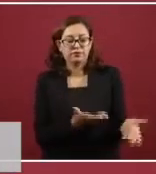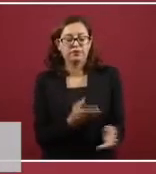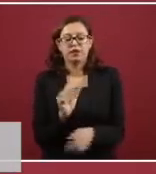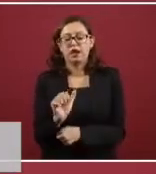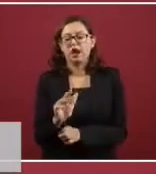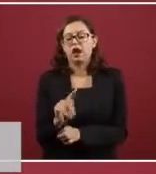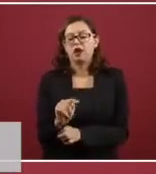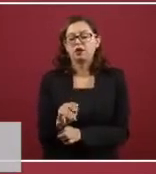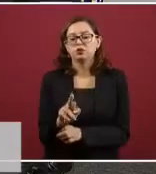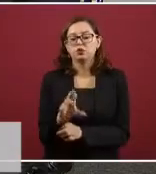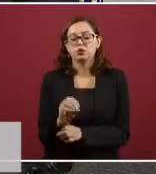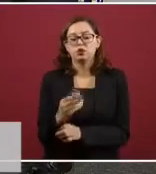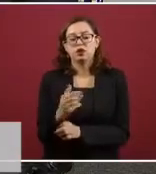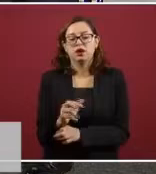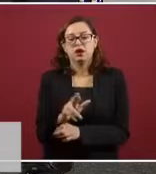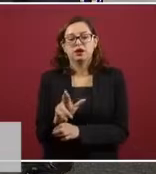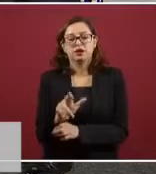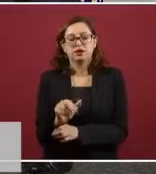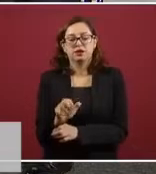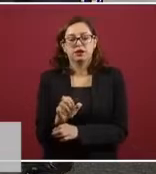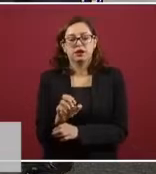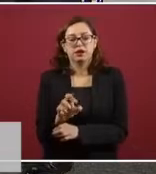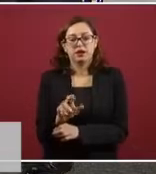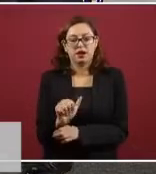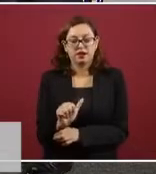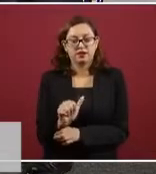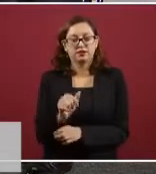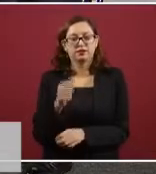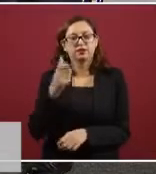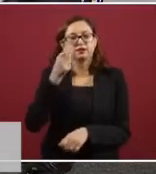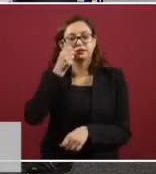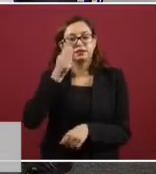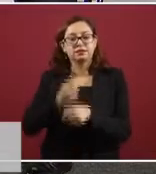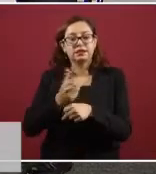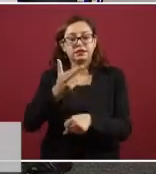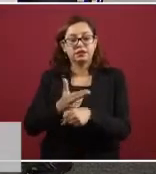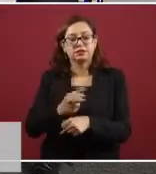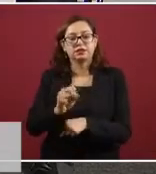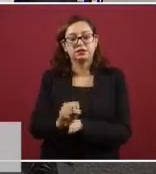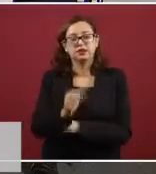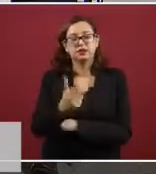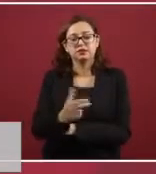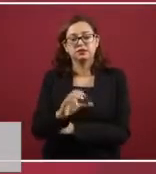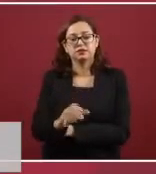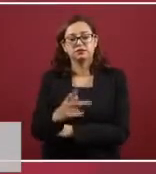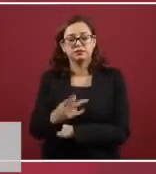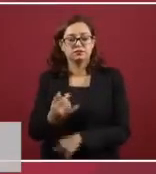y Presupuesto que se entregó al Congreso por conducto del secretario de Hacienda, Arturo Herrera.